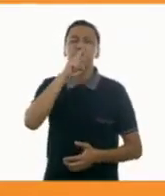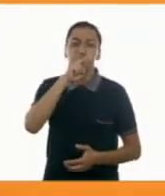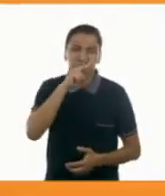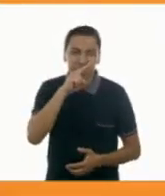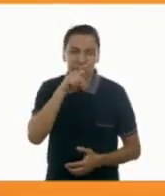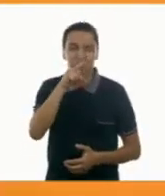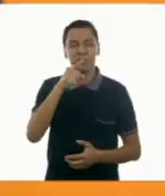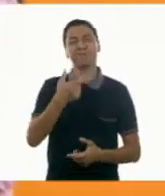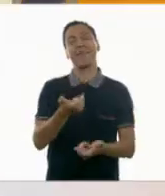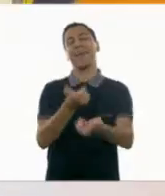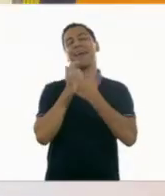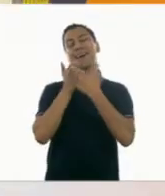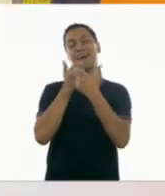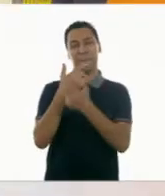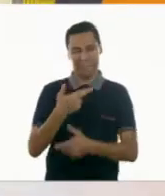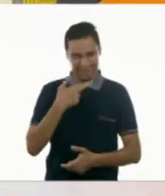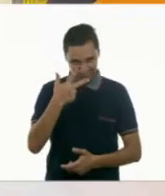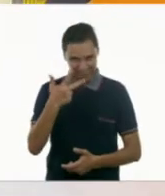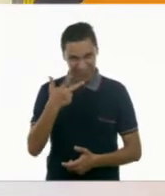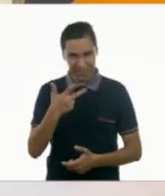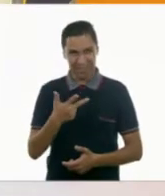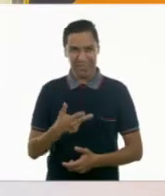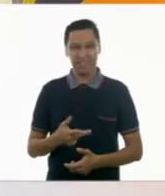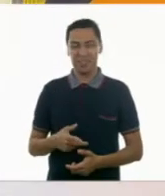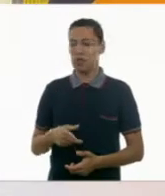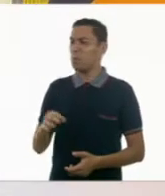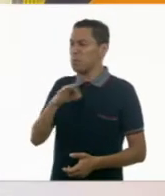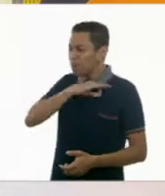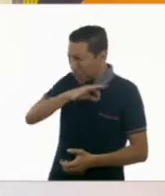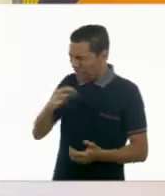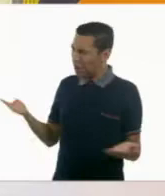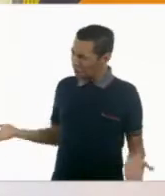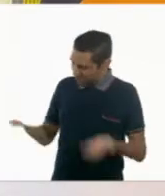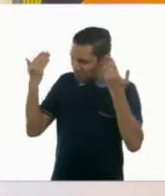preocupen. Mejor ríanse a carcajadas. Vamos, tú puedes. Ahí va, puedes. Ahí va.